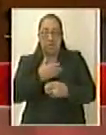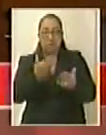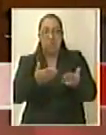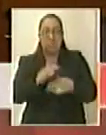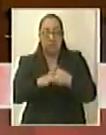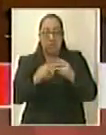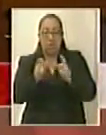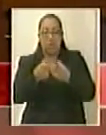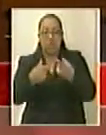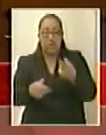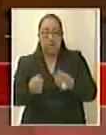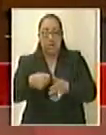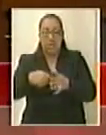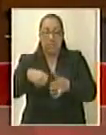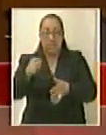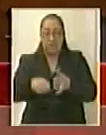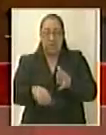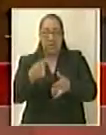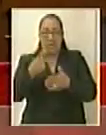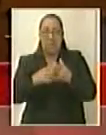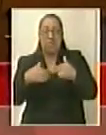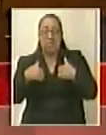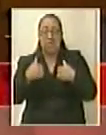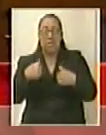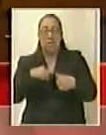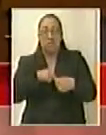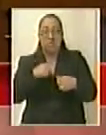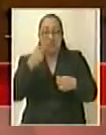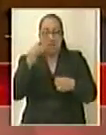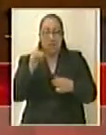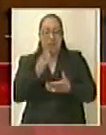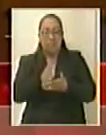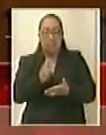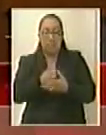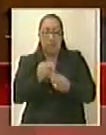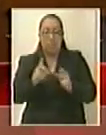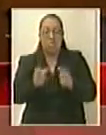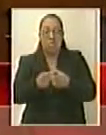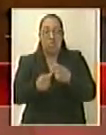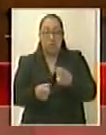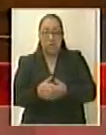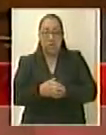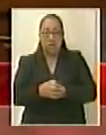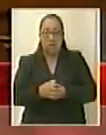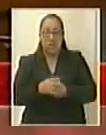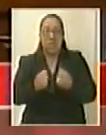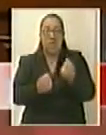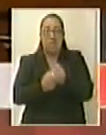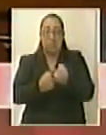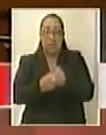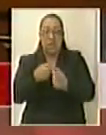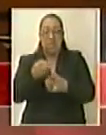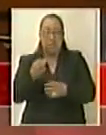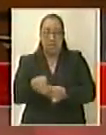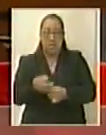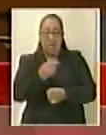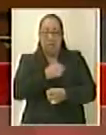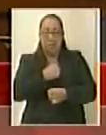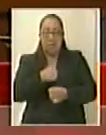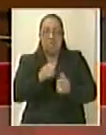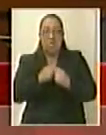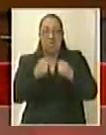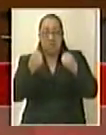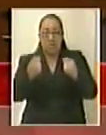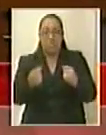invito a todos los congresistas a firmar para tener nosotros una posición firme como legislativo y apoyar obviamente al ejecutivo a